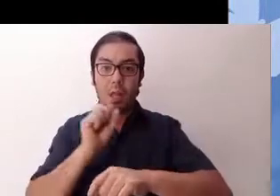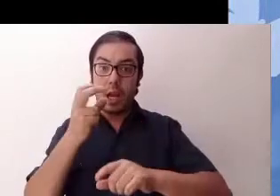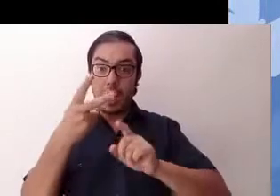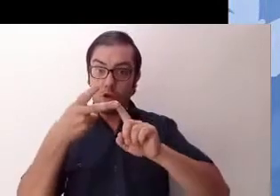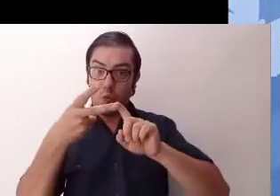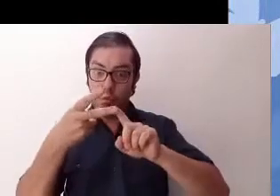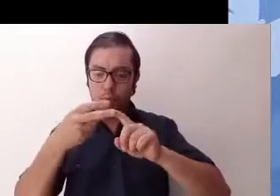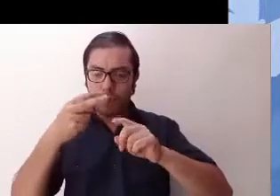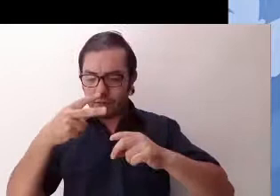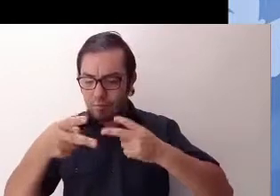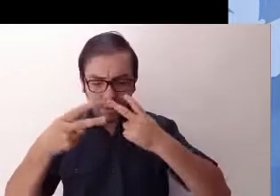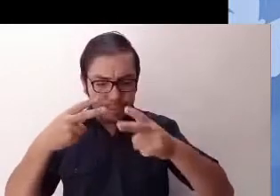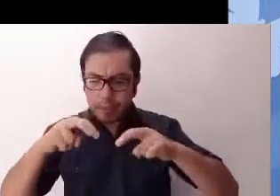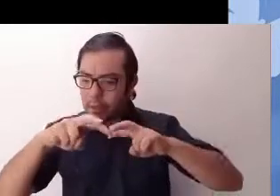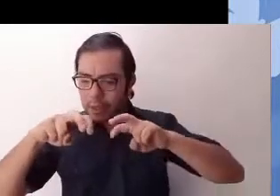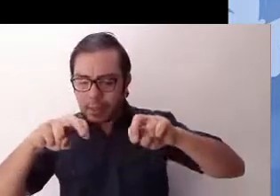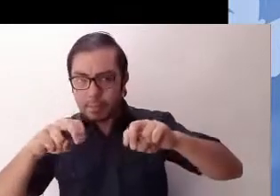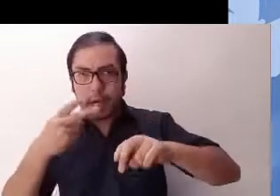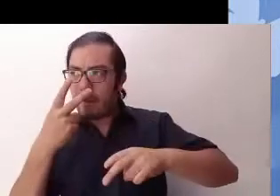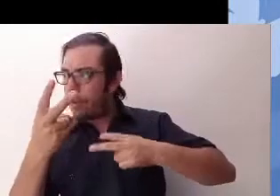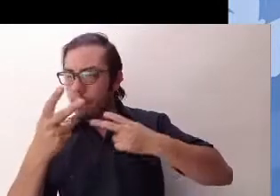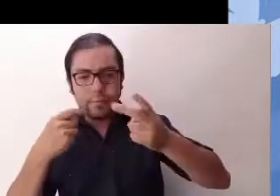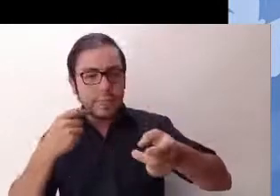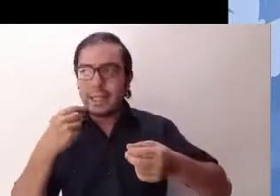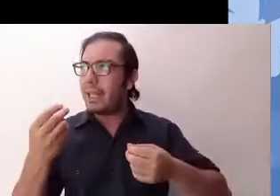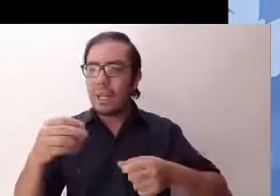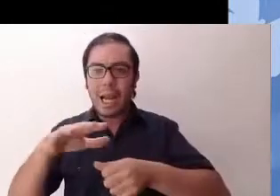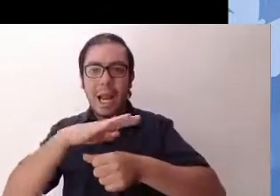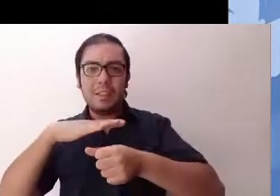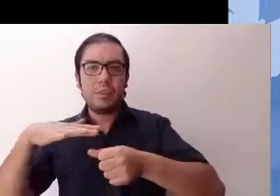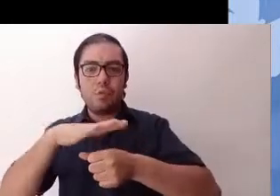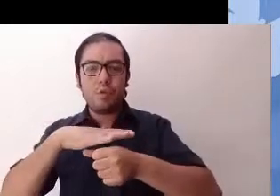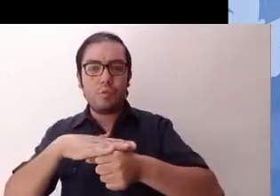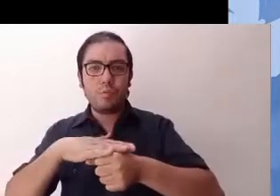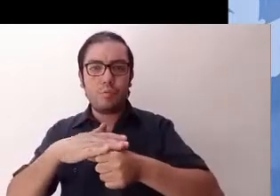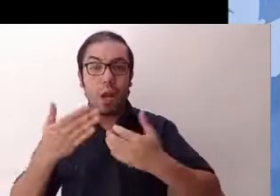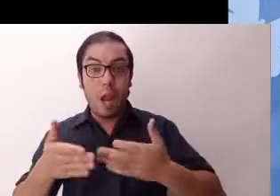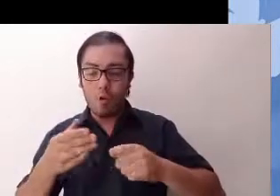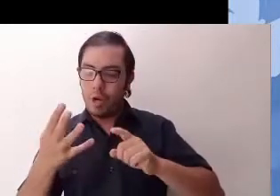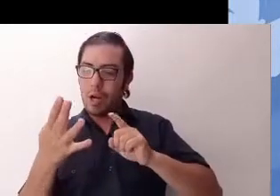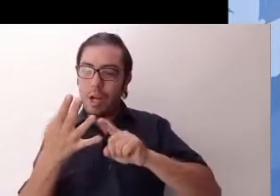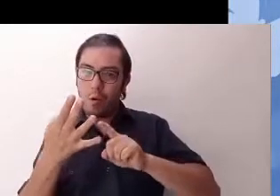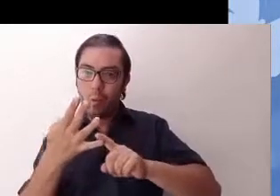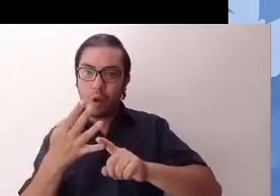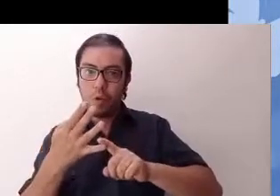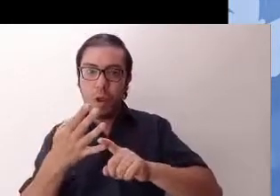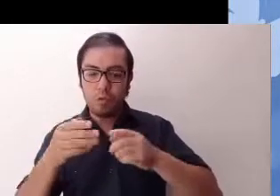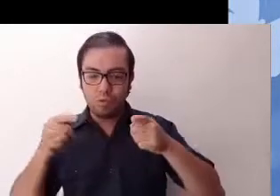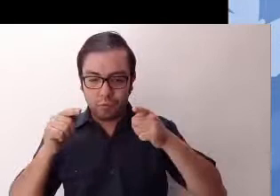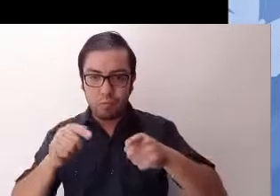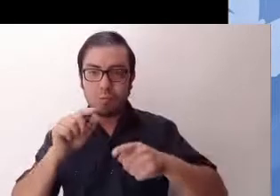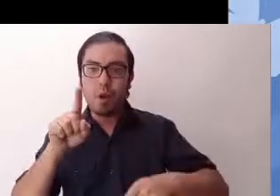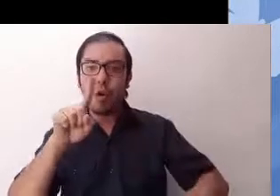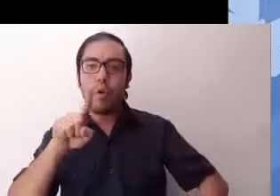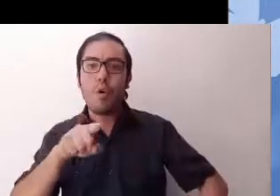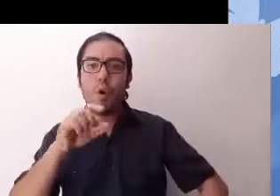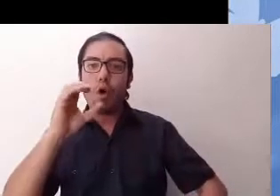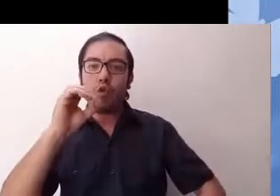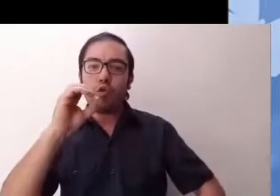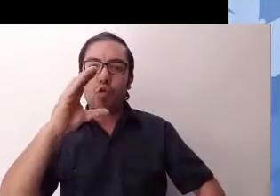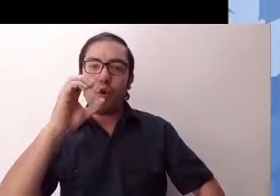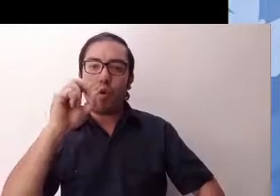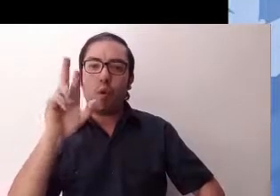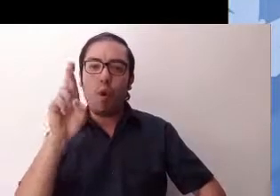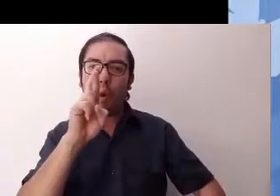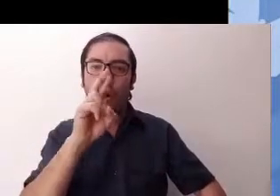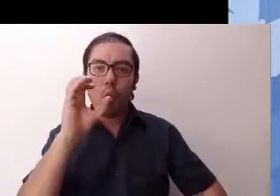en examinar vimos que estábamos enfrentándonos y ahora en socorrer tenemos que empezar a trabajarlo. Si la persona